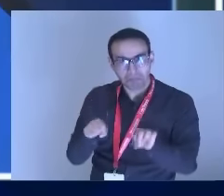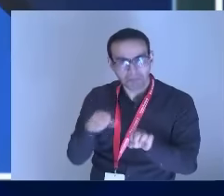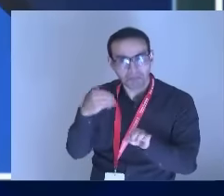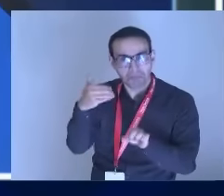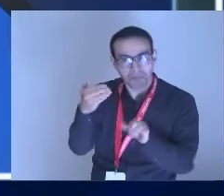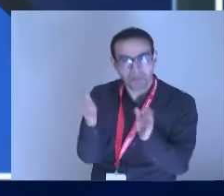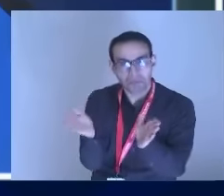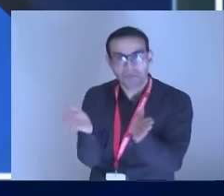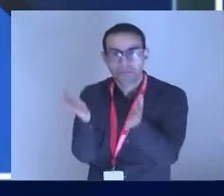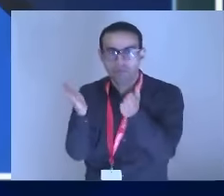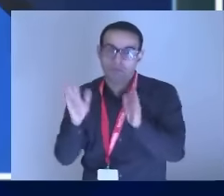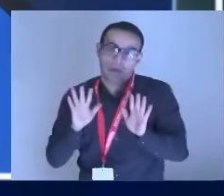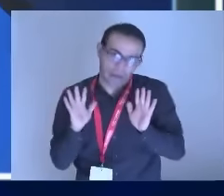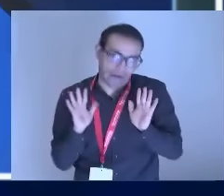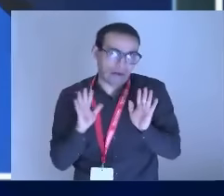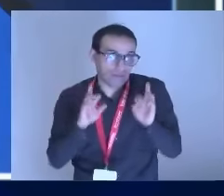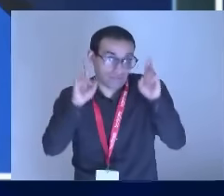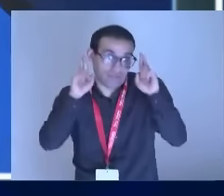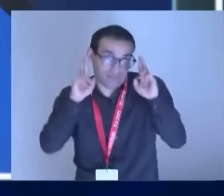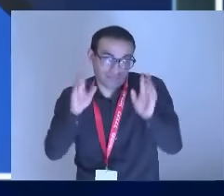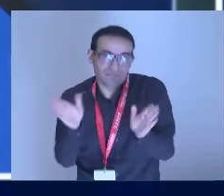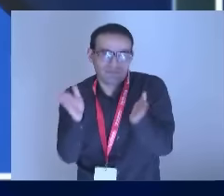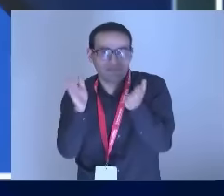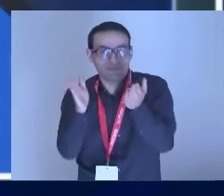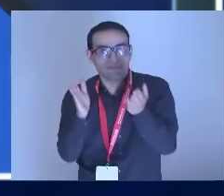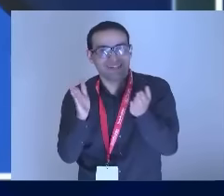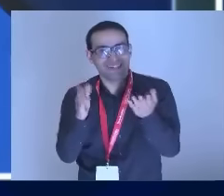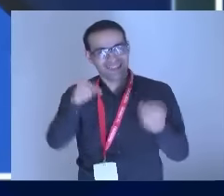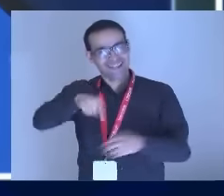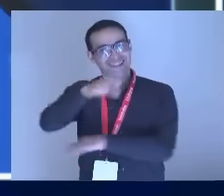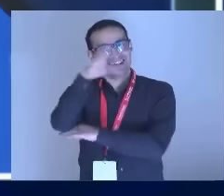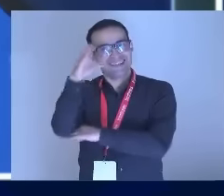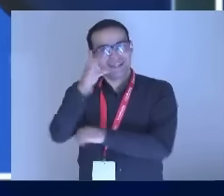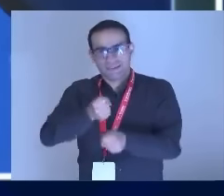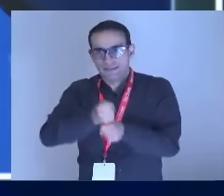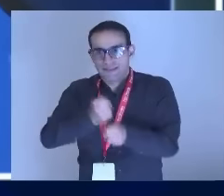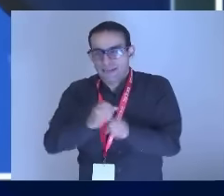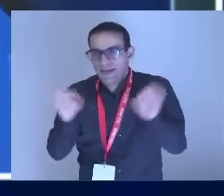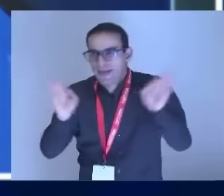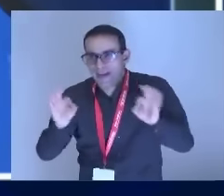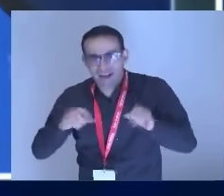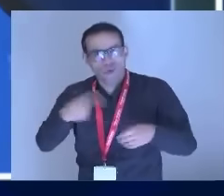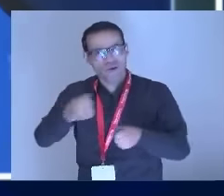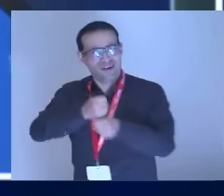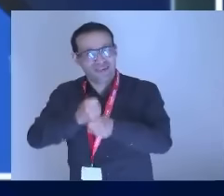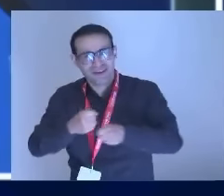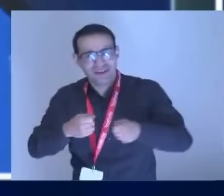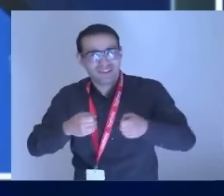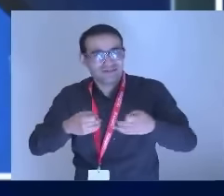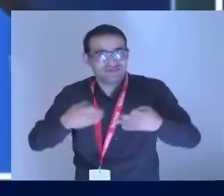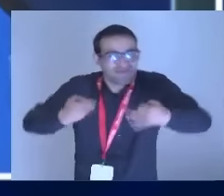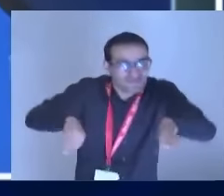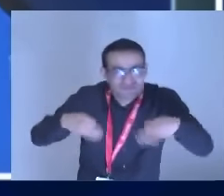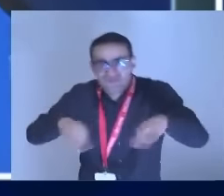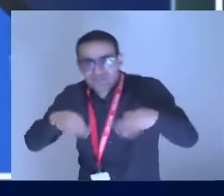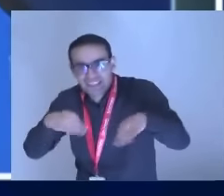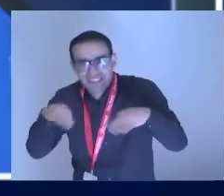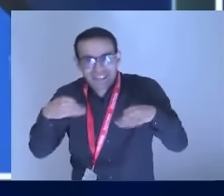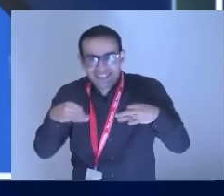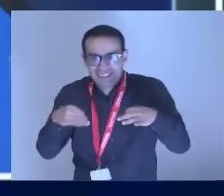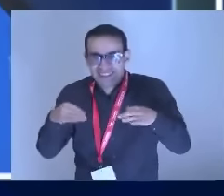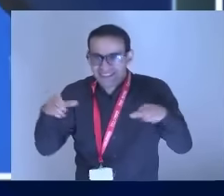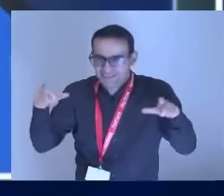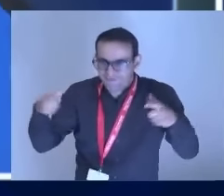Esperanza Cómo combatir el desempleo y disminuir la informalidad tendrán que seguir siendo este año